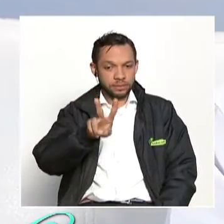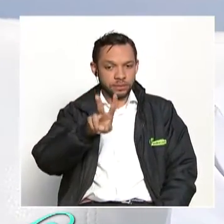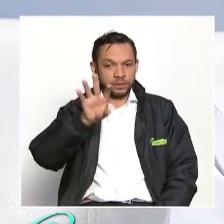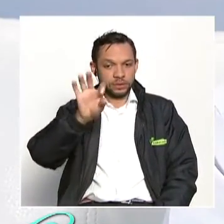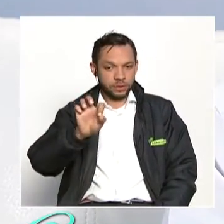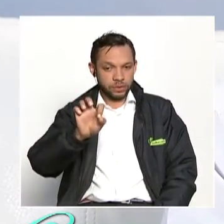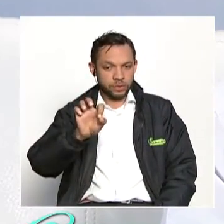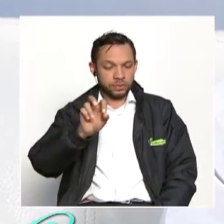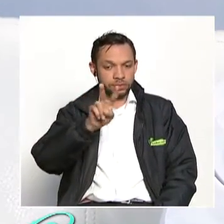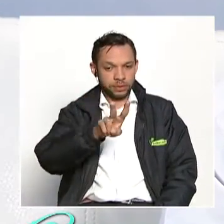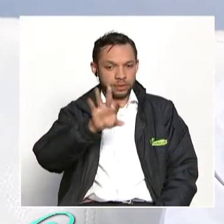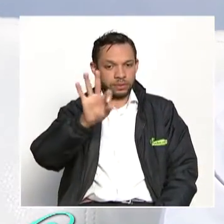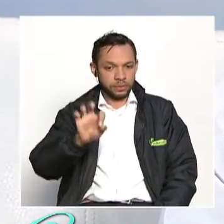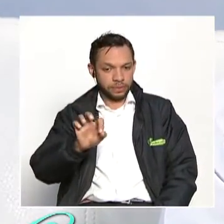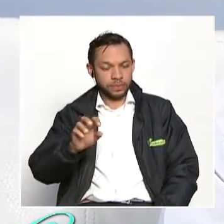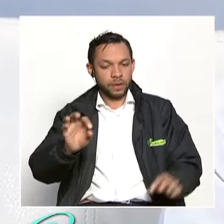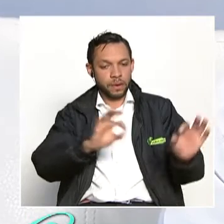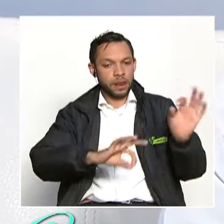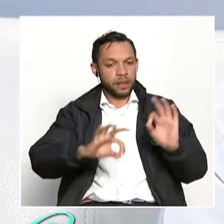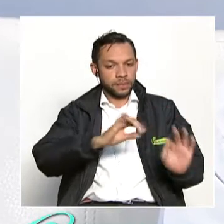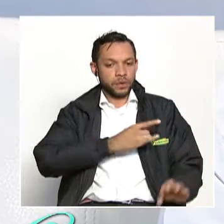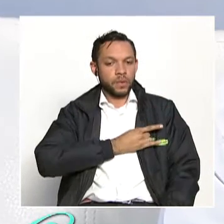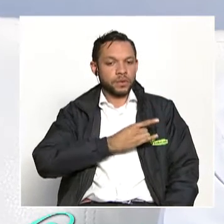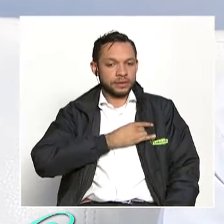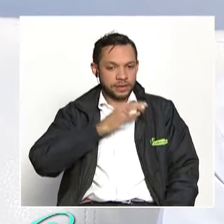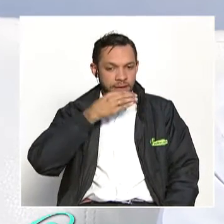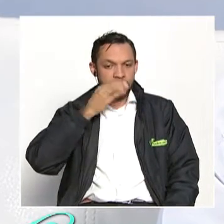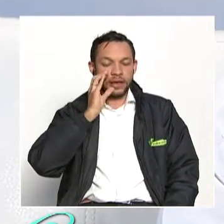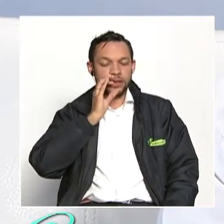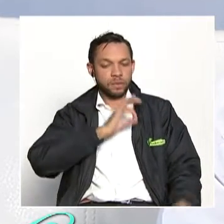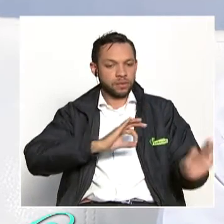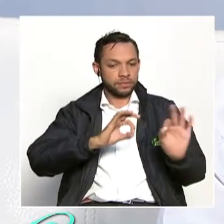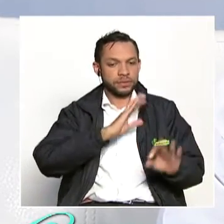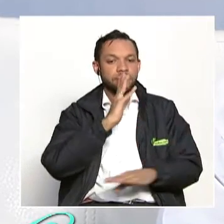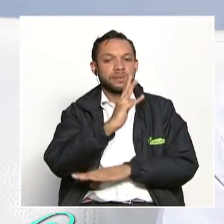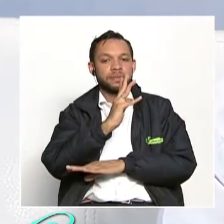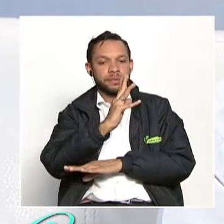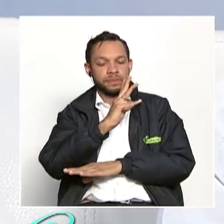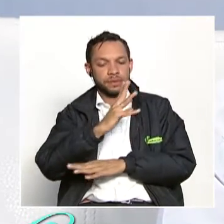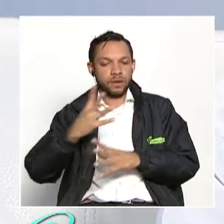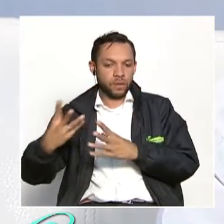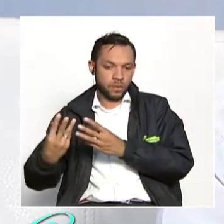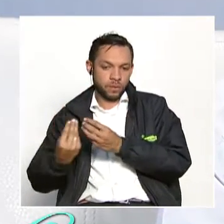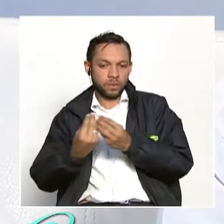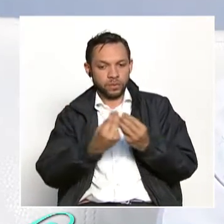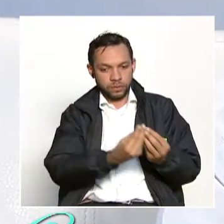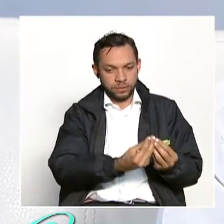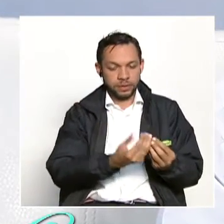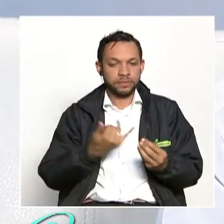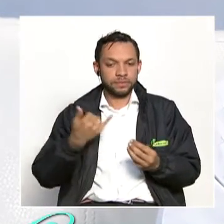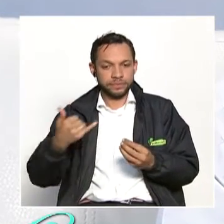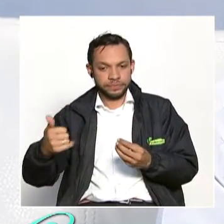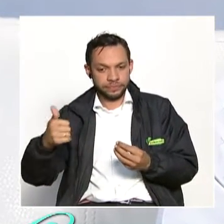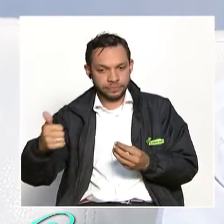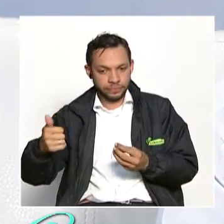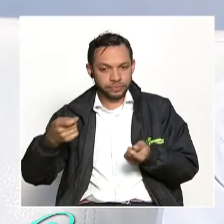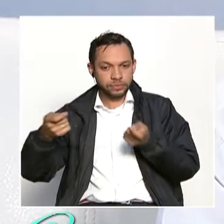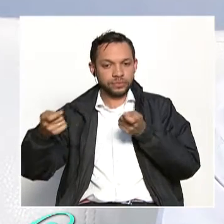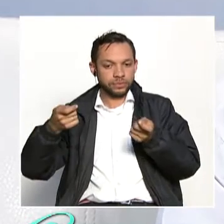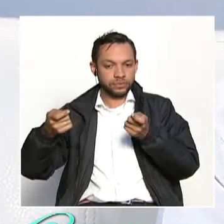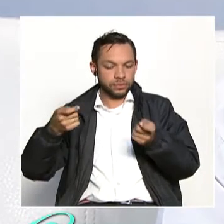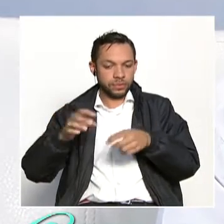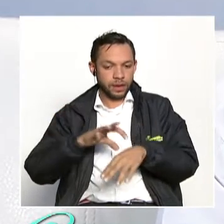este evento que va a organizar la Universidad de Caldas y del cual hace parte como coordinador